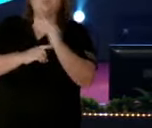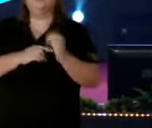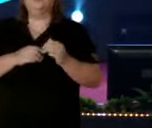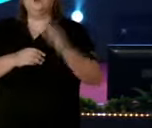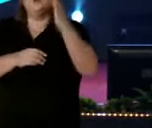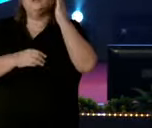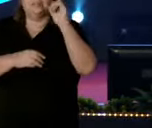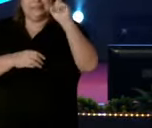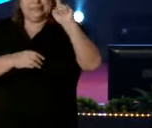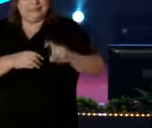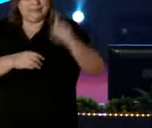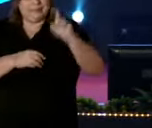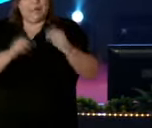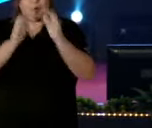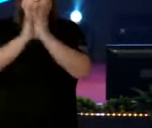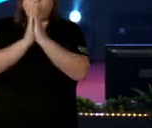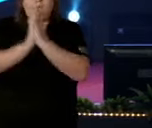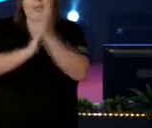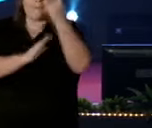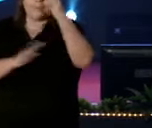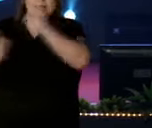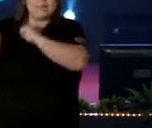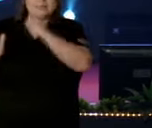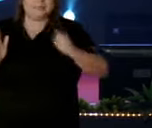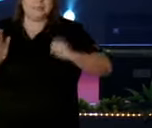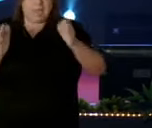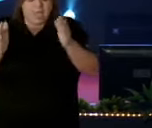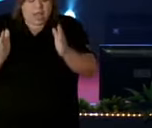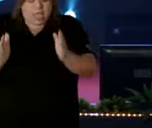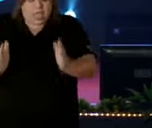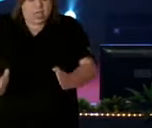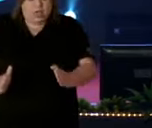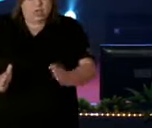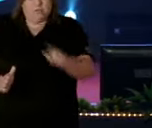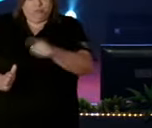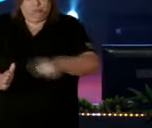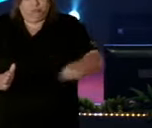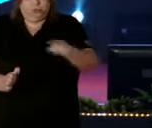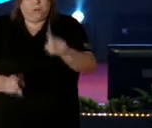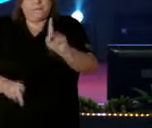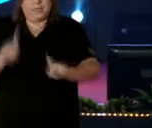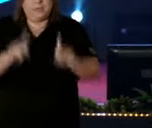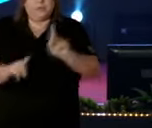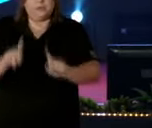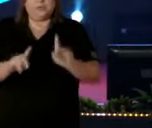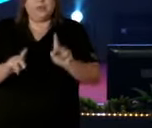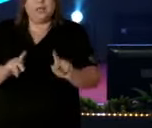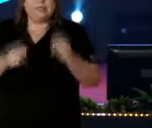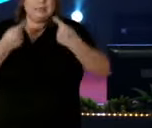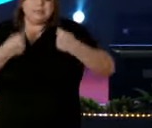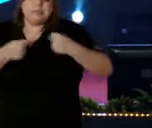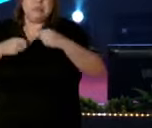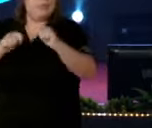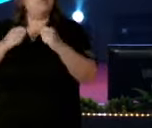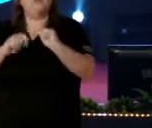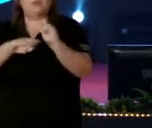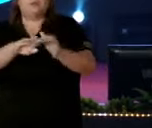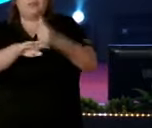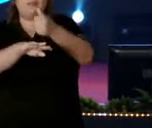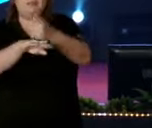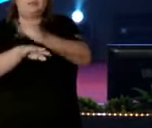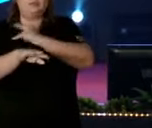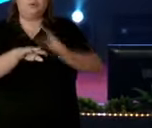nuestros legisladores que están allí, que son creyentes, temerosos de Dios, gente que está contra viento y marea allí estableciendo el